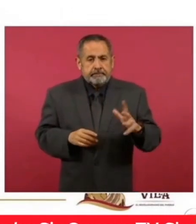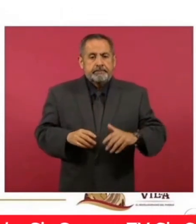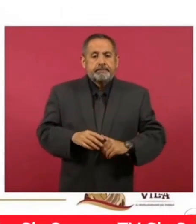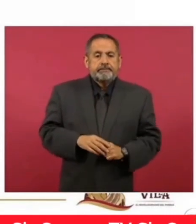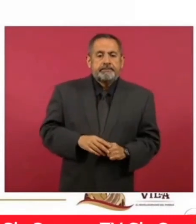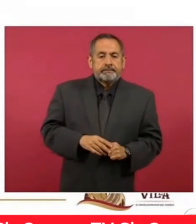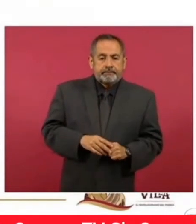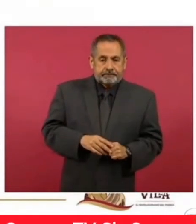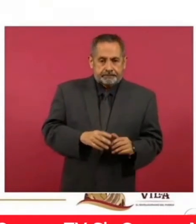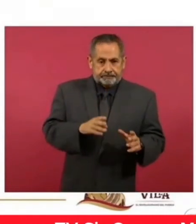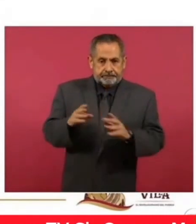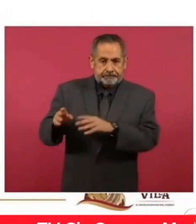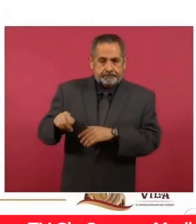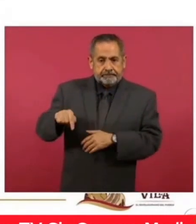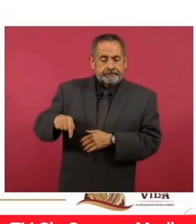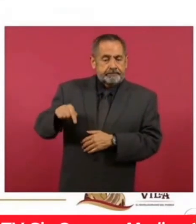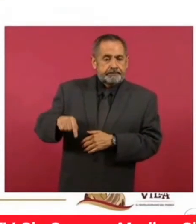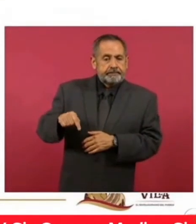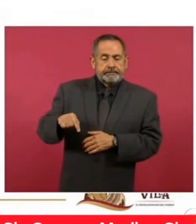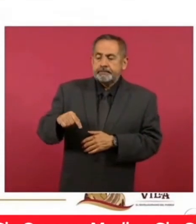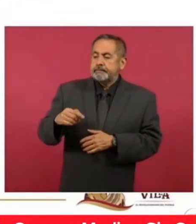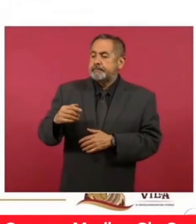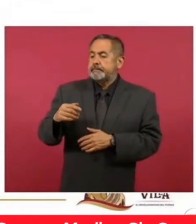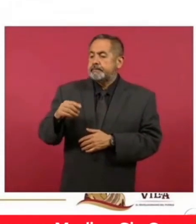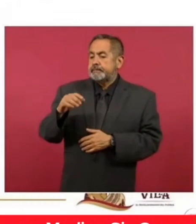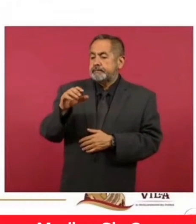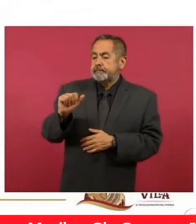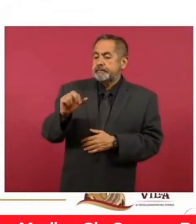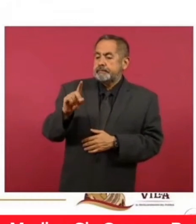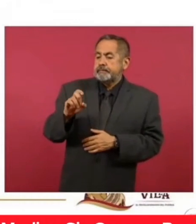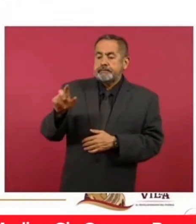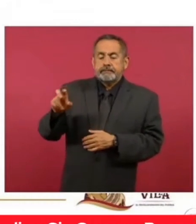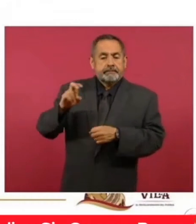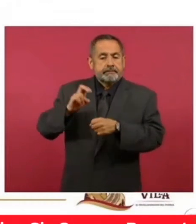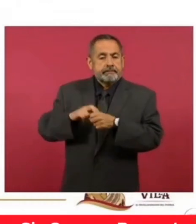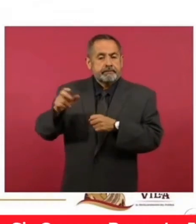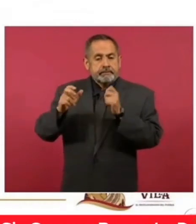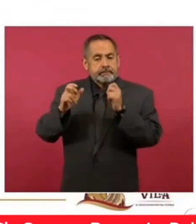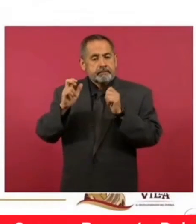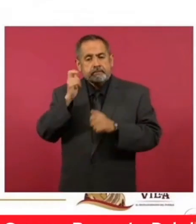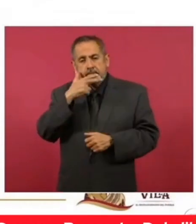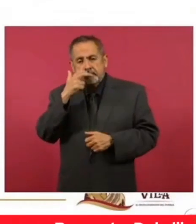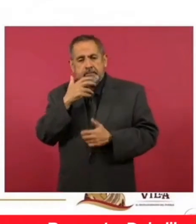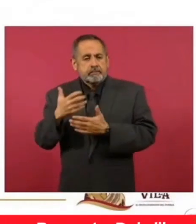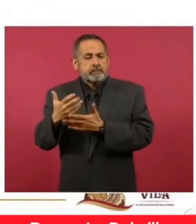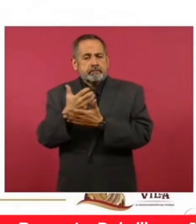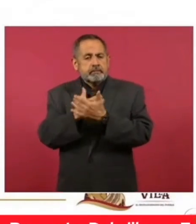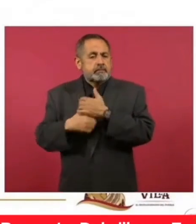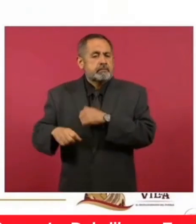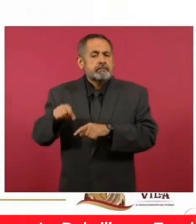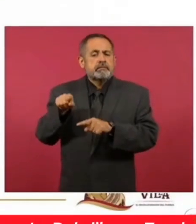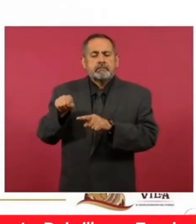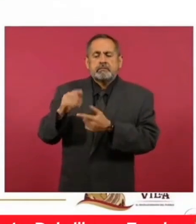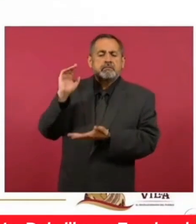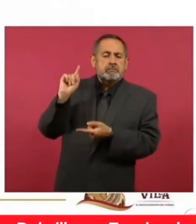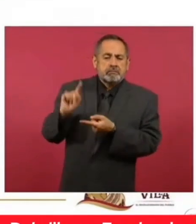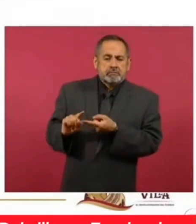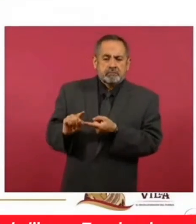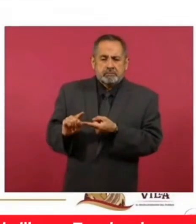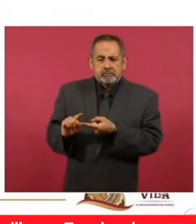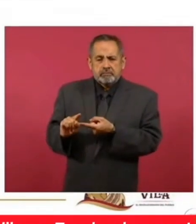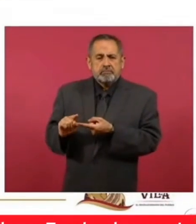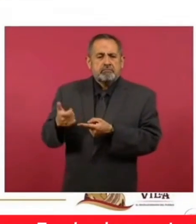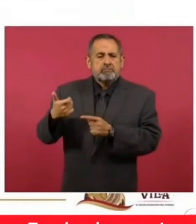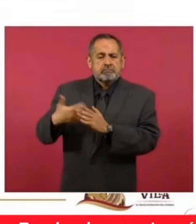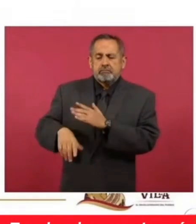que 17 centavos de margen de marca Carvel en Cuauhtémoc, Chihuahua, tiene un precio al público en consecuencia mucho